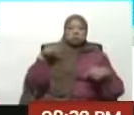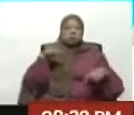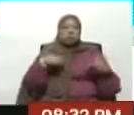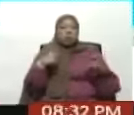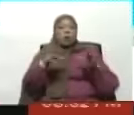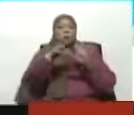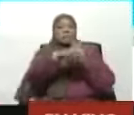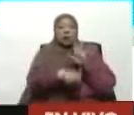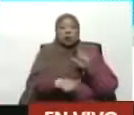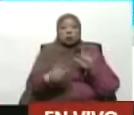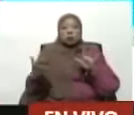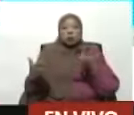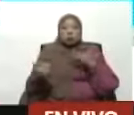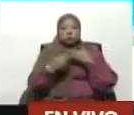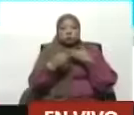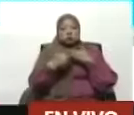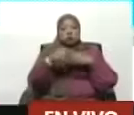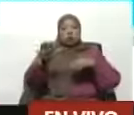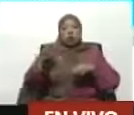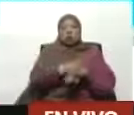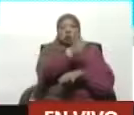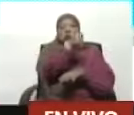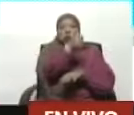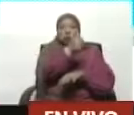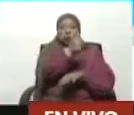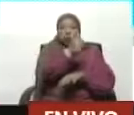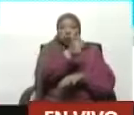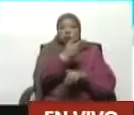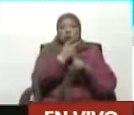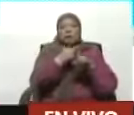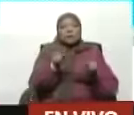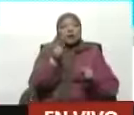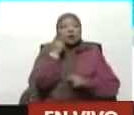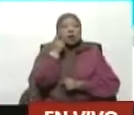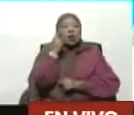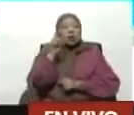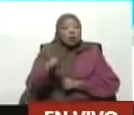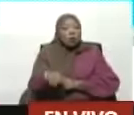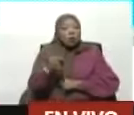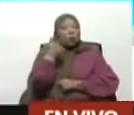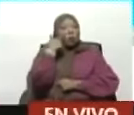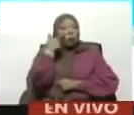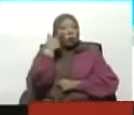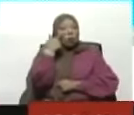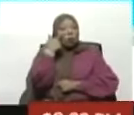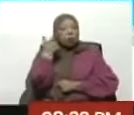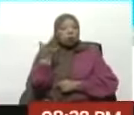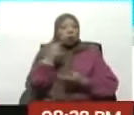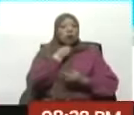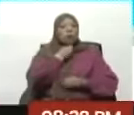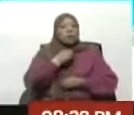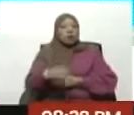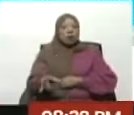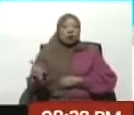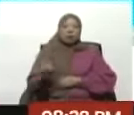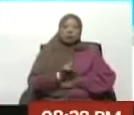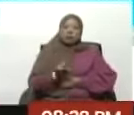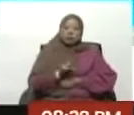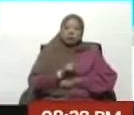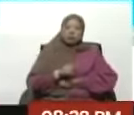para tratar de hacer daño a una ciudad. Pero por esa vía también los tenemos derrotados.